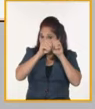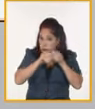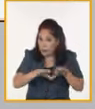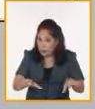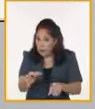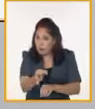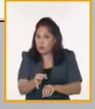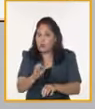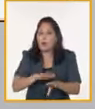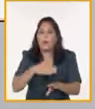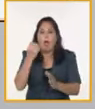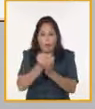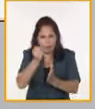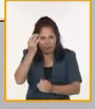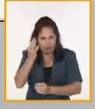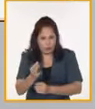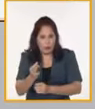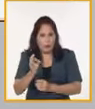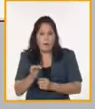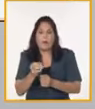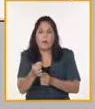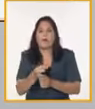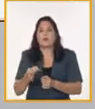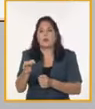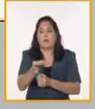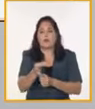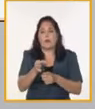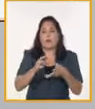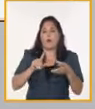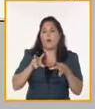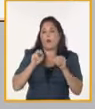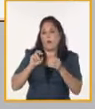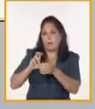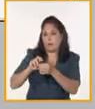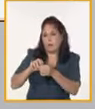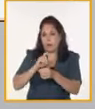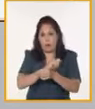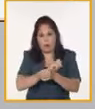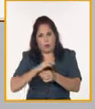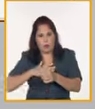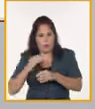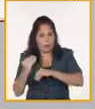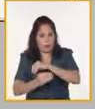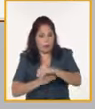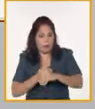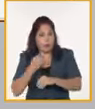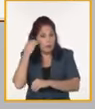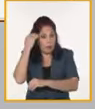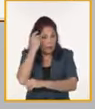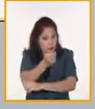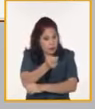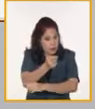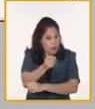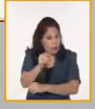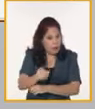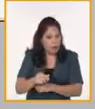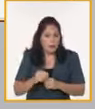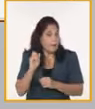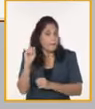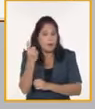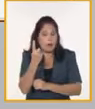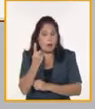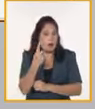se aprueben todas estas cosas en en los municipios las nuevas for los nuevos actores hay que capacitar a la gente el que lo va a hacer por primera